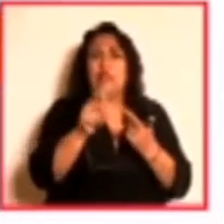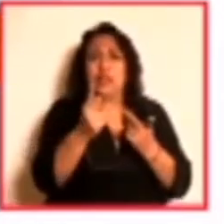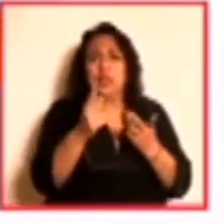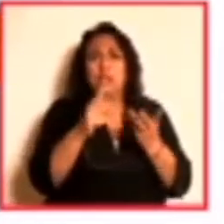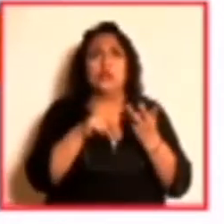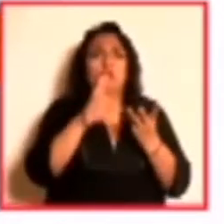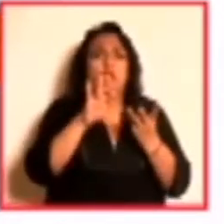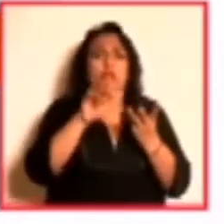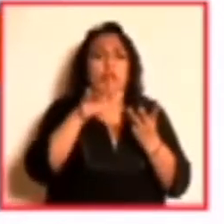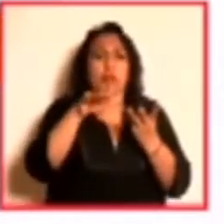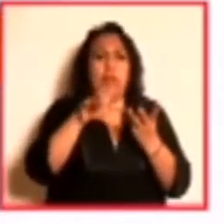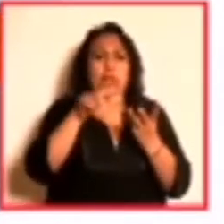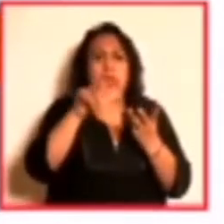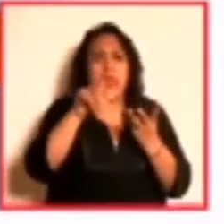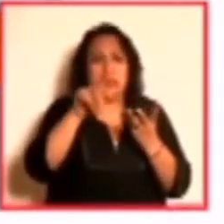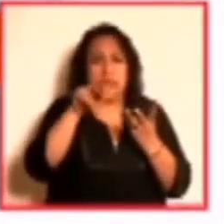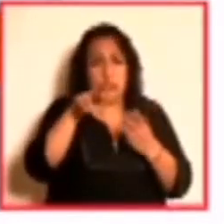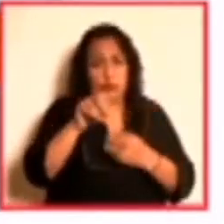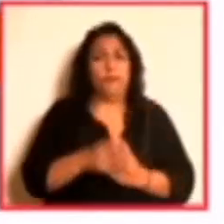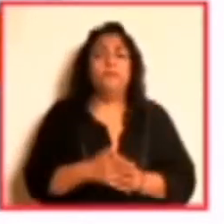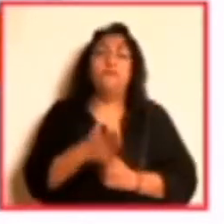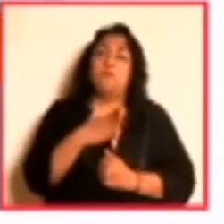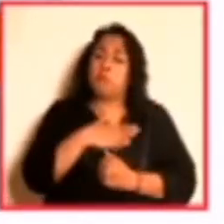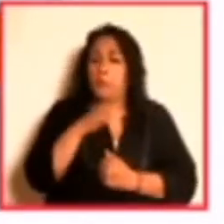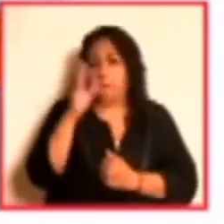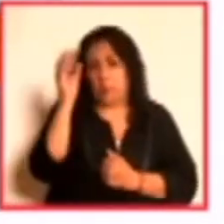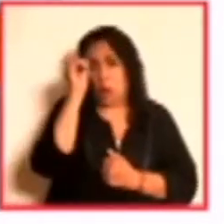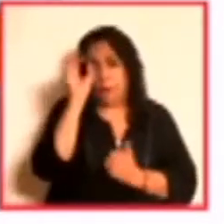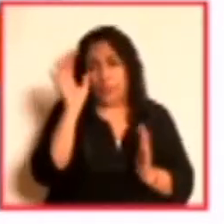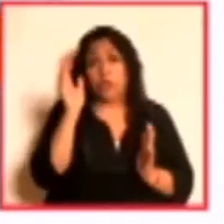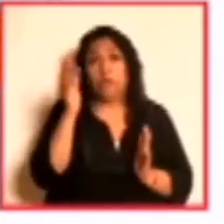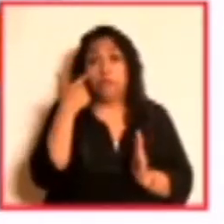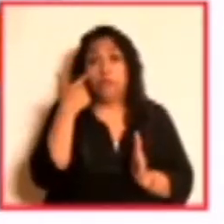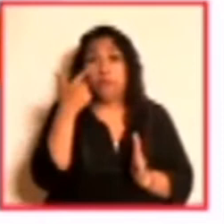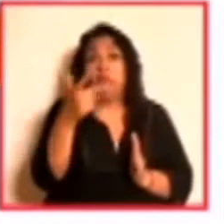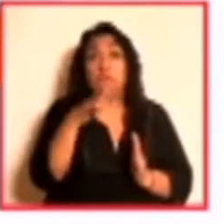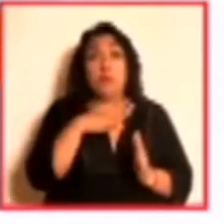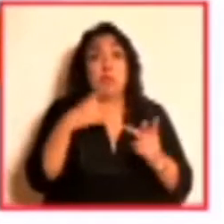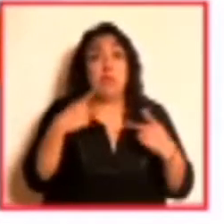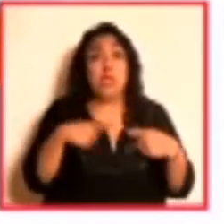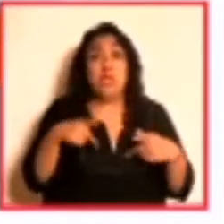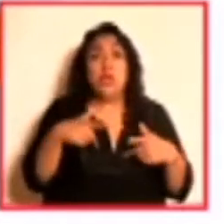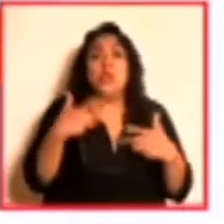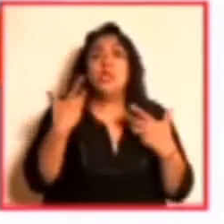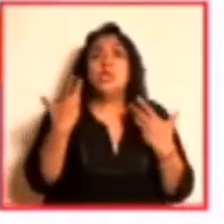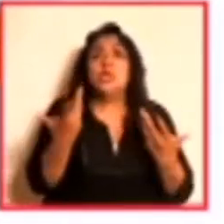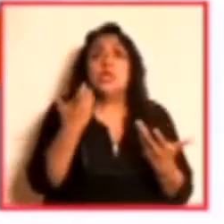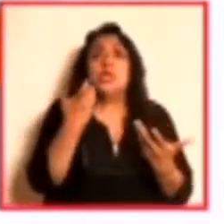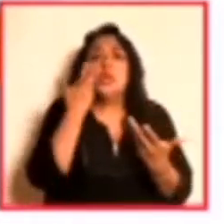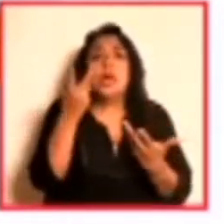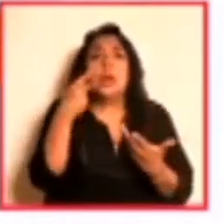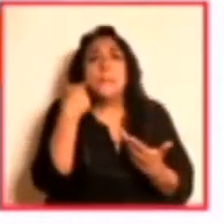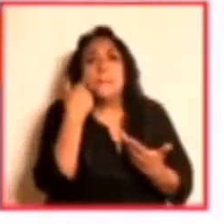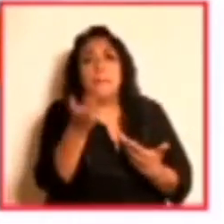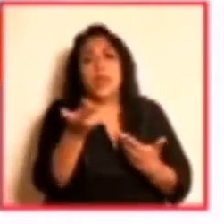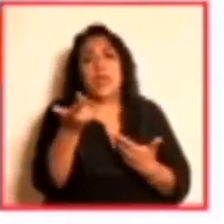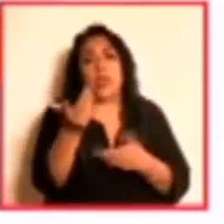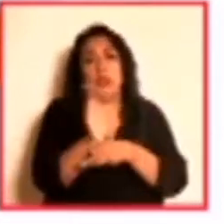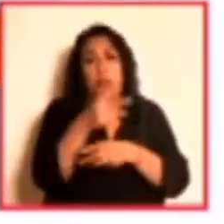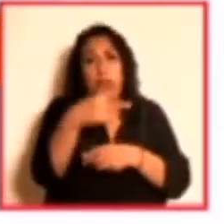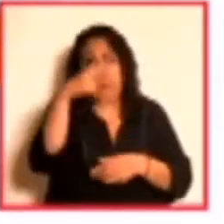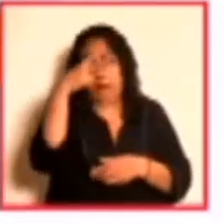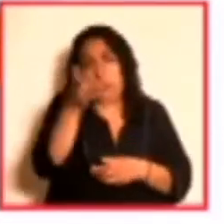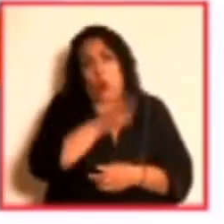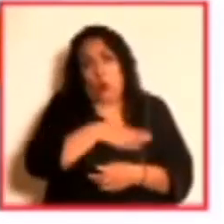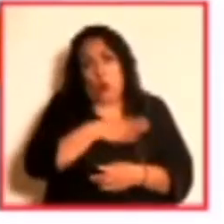Latino. Yo creo que descubrimos que hay un público ávido de ver cine mexicano, afortunadamente. Gracias